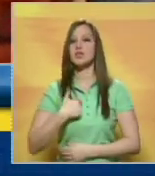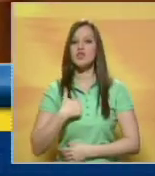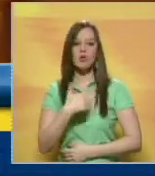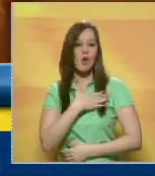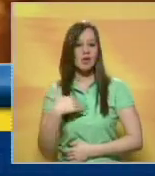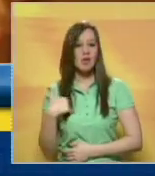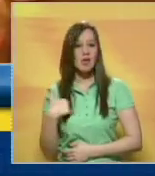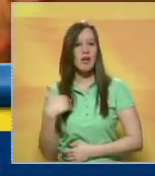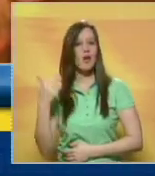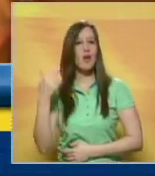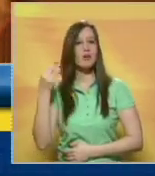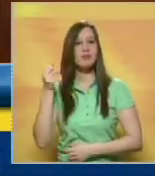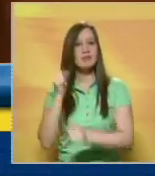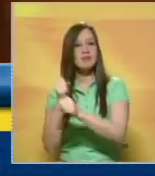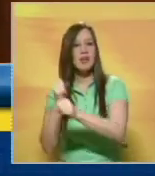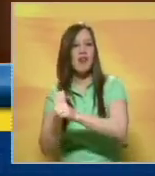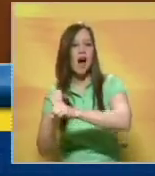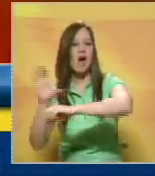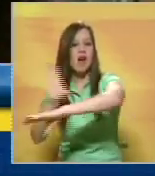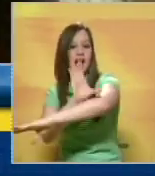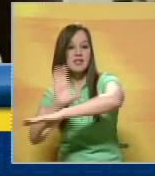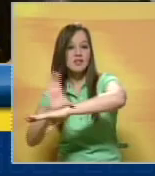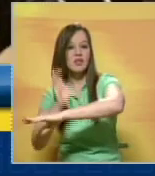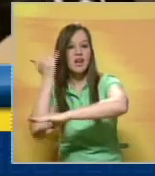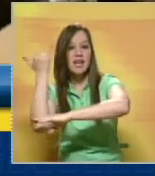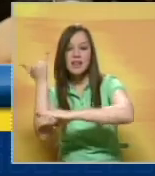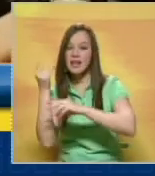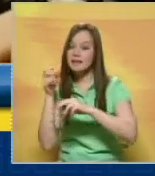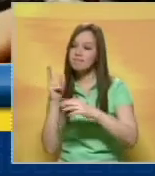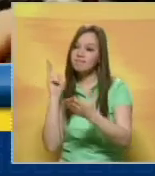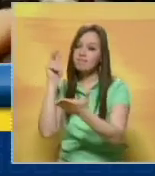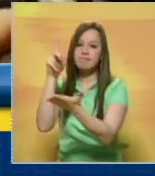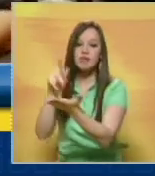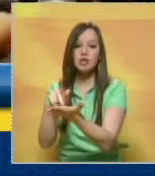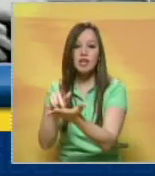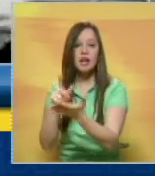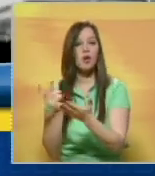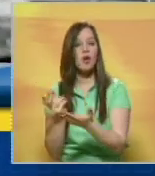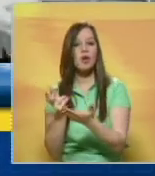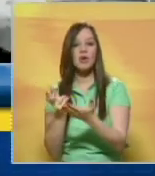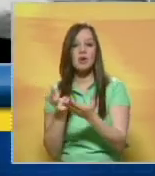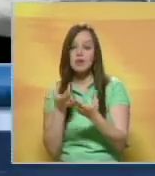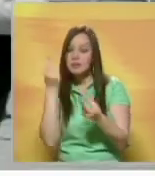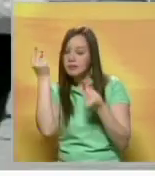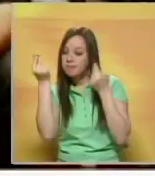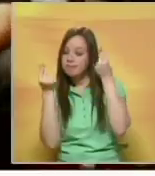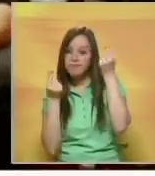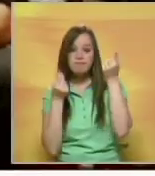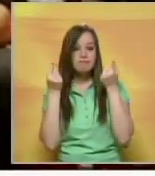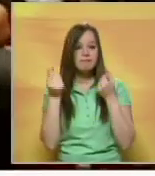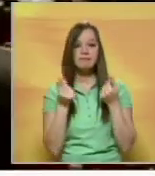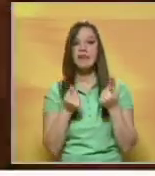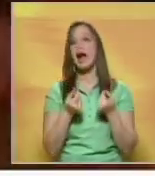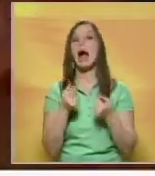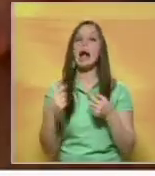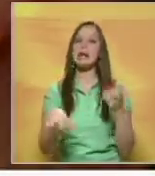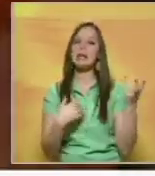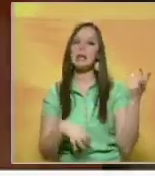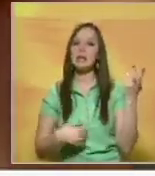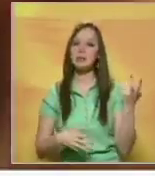trabajar en la idea de la canción primero y después de ahí pues me vengo para el estudio y empiezo a poner elementos. El elemento del ritmo es muy importante.